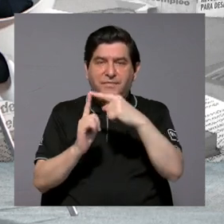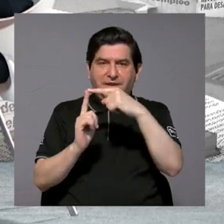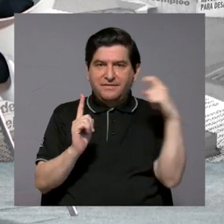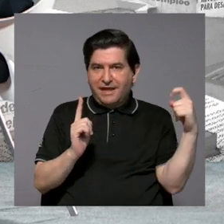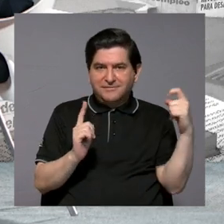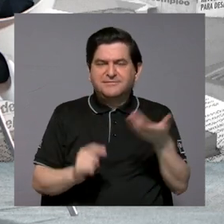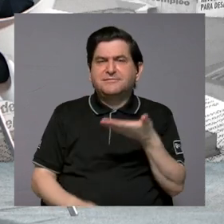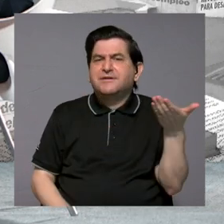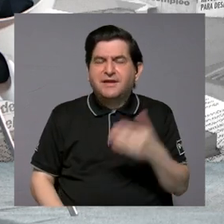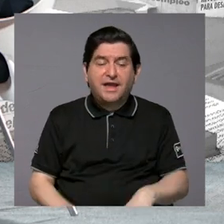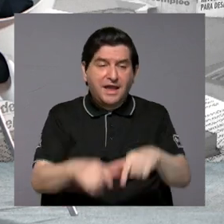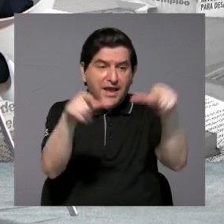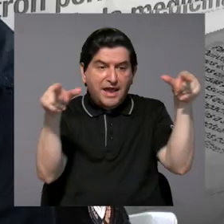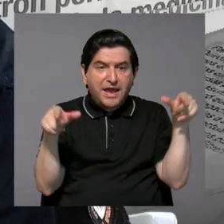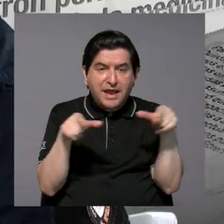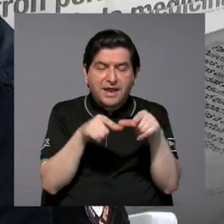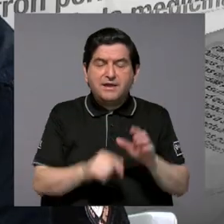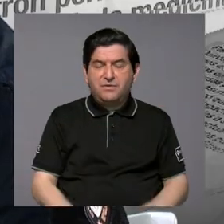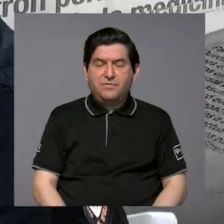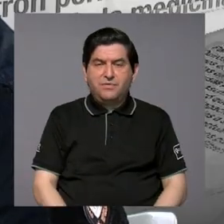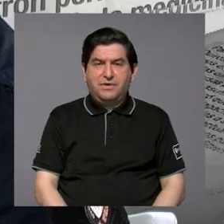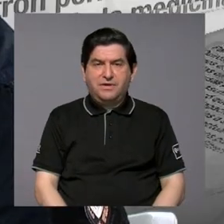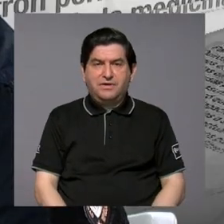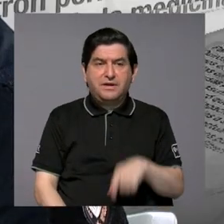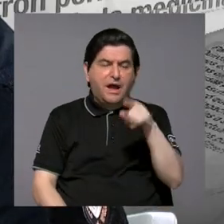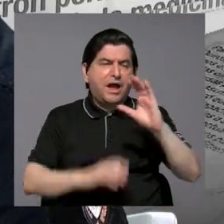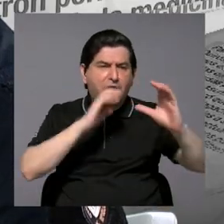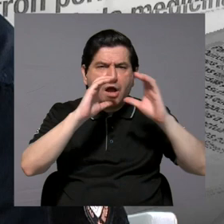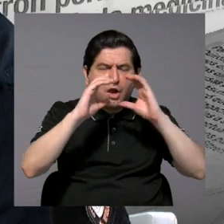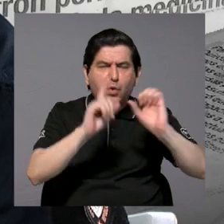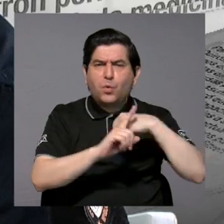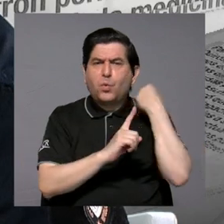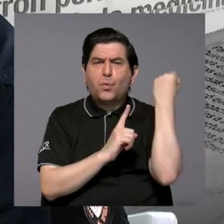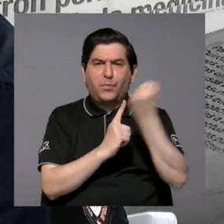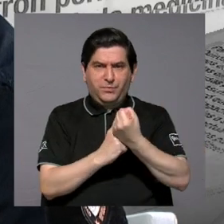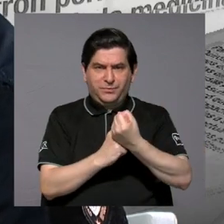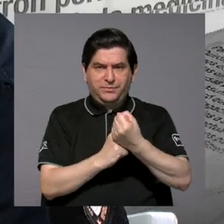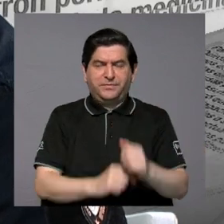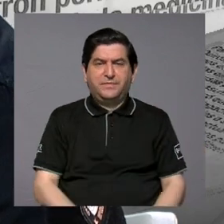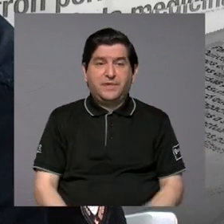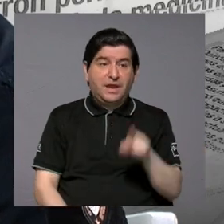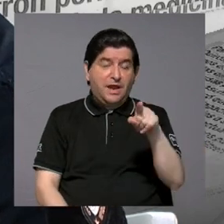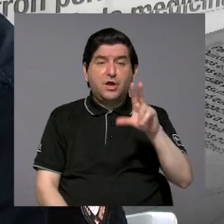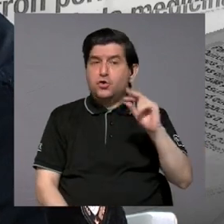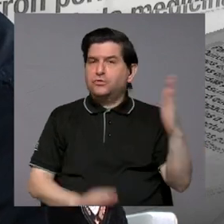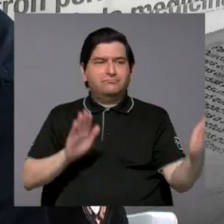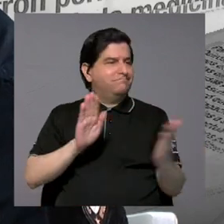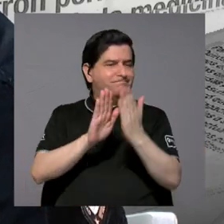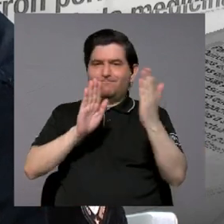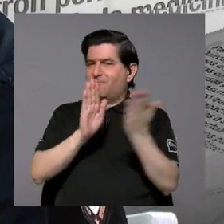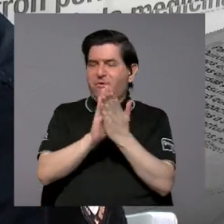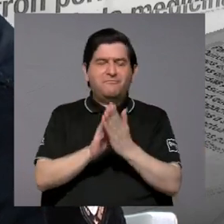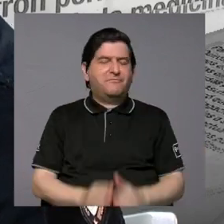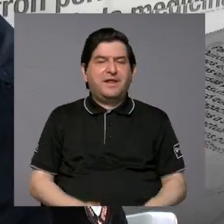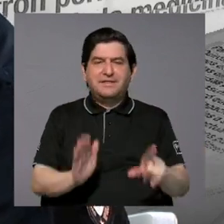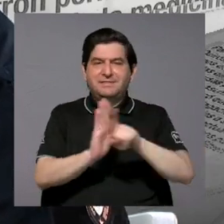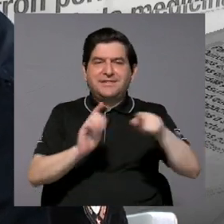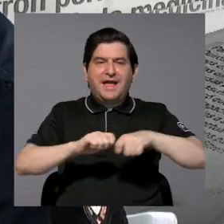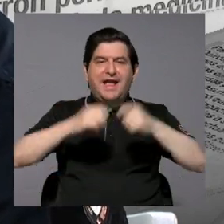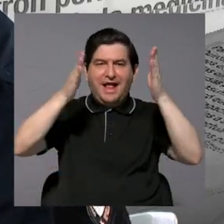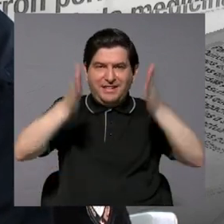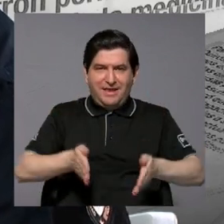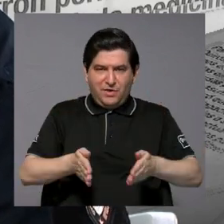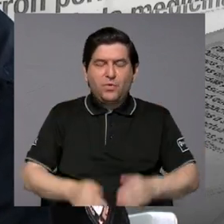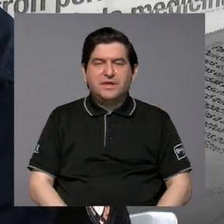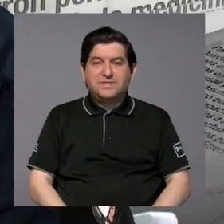ese lugar donde ellos están comunicando situaciones ellos no salen a enfrentarse al delincuente sino a